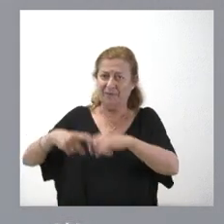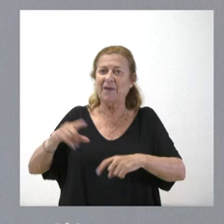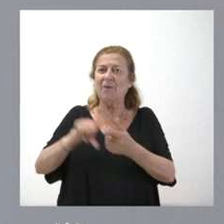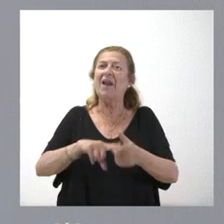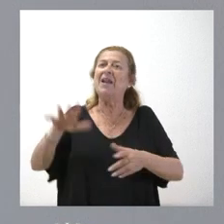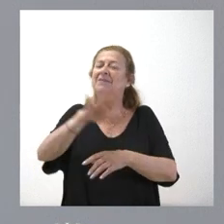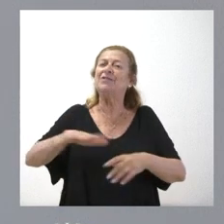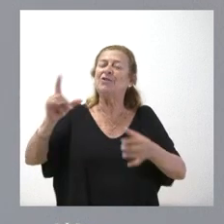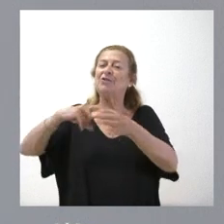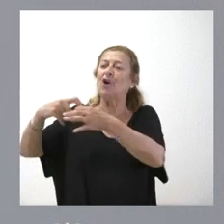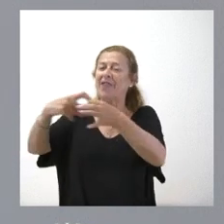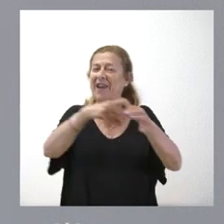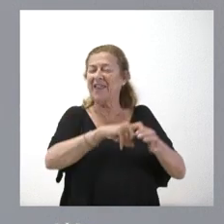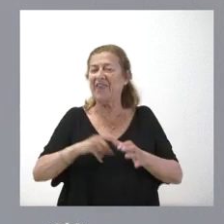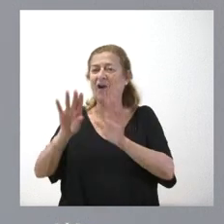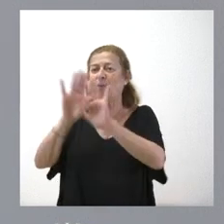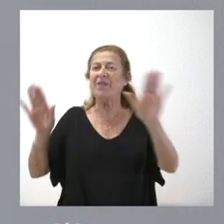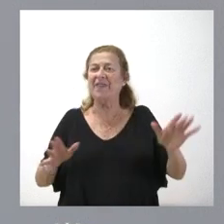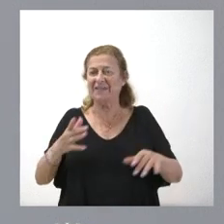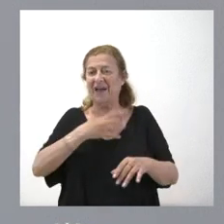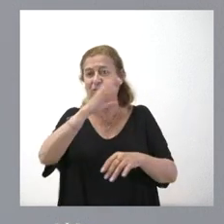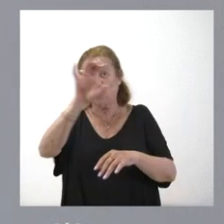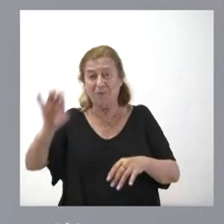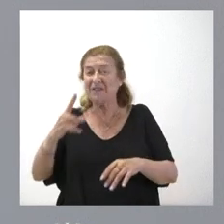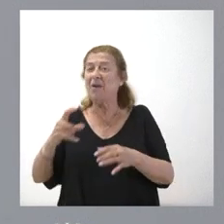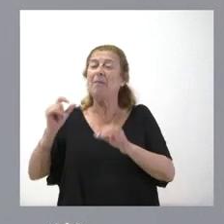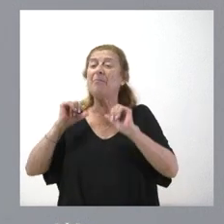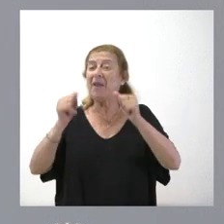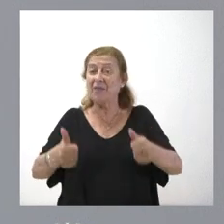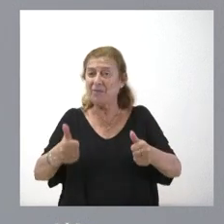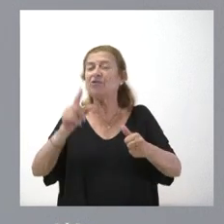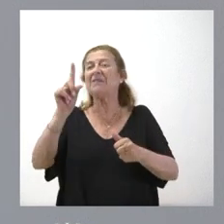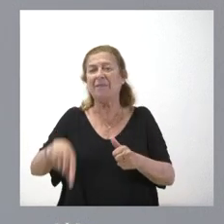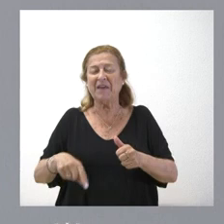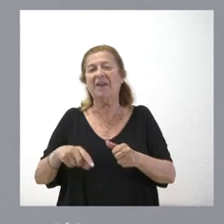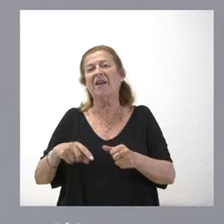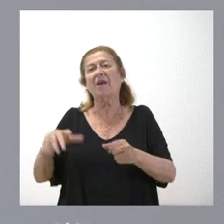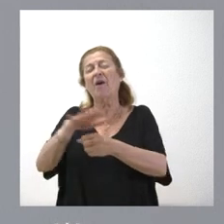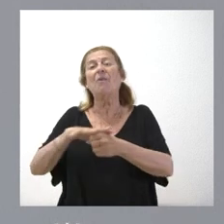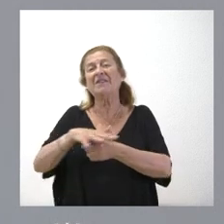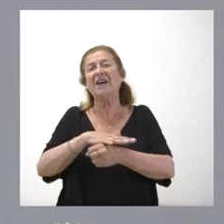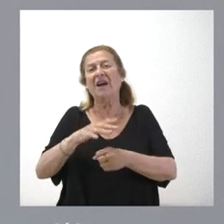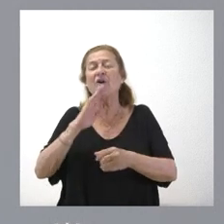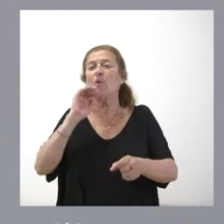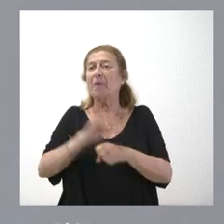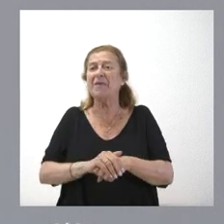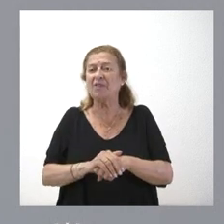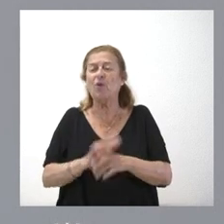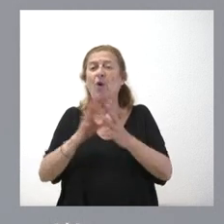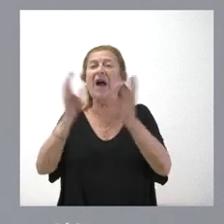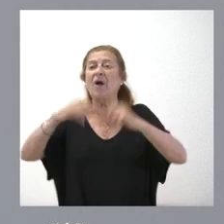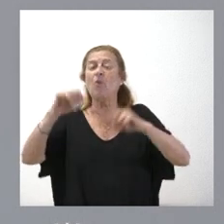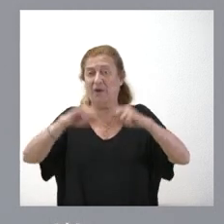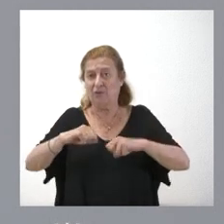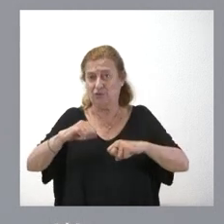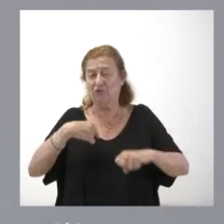solidaridad entre las comunidades autónomas y son unos principios también basados en el cumplimiento de los acuerdos que hemos